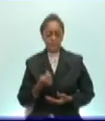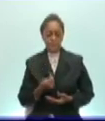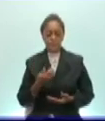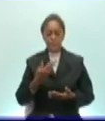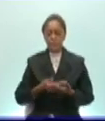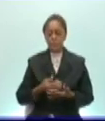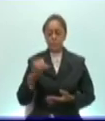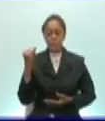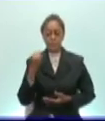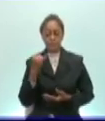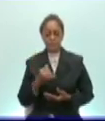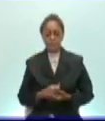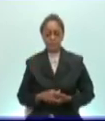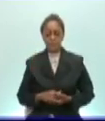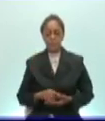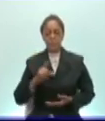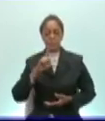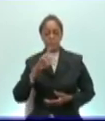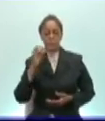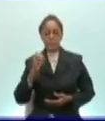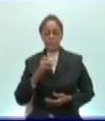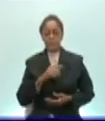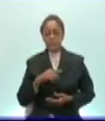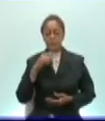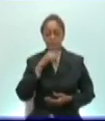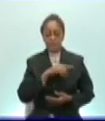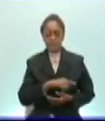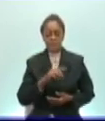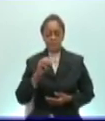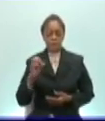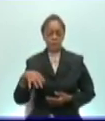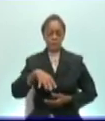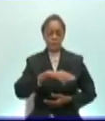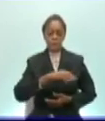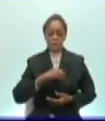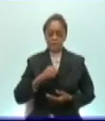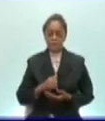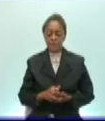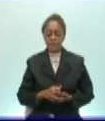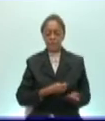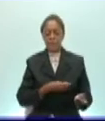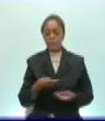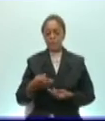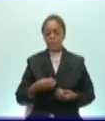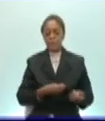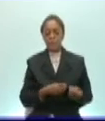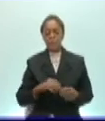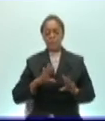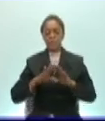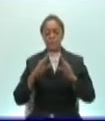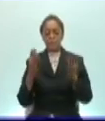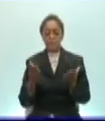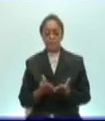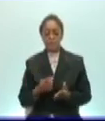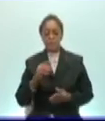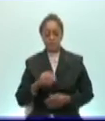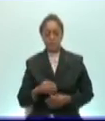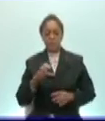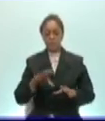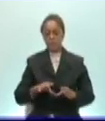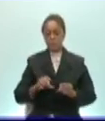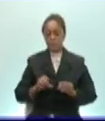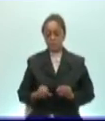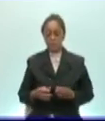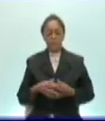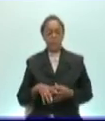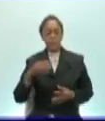concepto imperialista dado por Lenin? Que todo esto significaba, lógicamente, el reparto territorial del mundo. Y esto es lo que logró Estados Unidos. Cuba